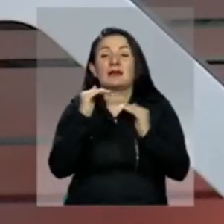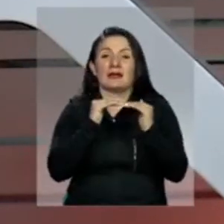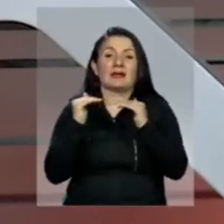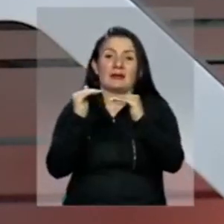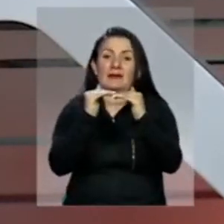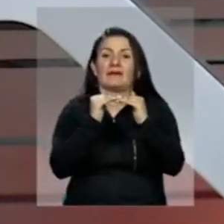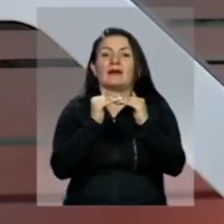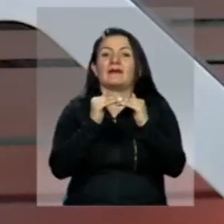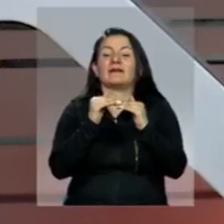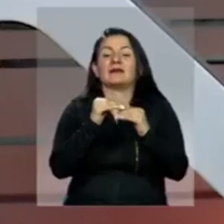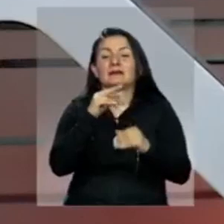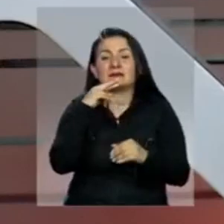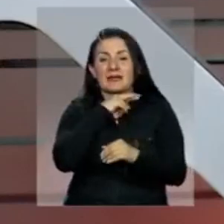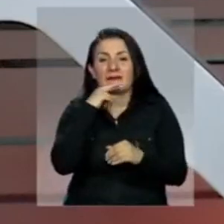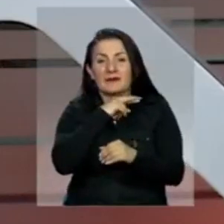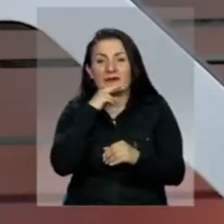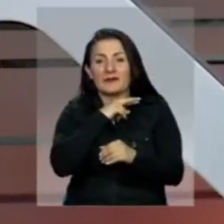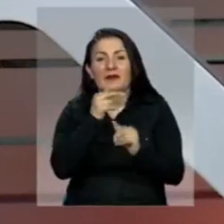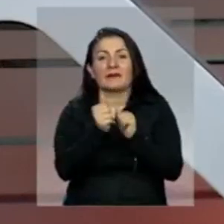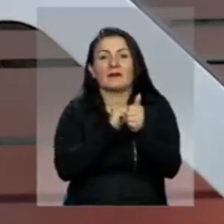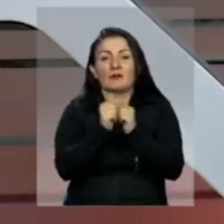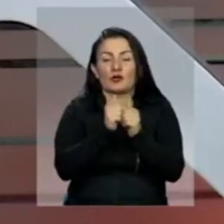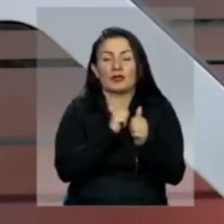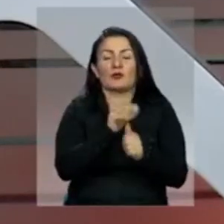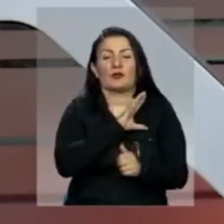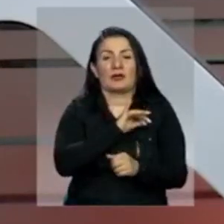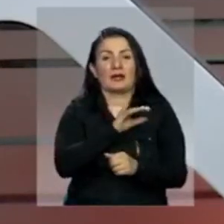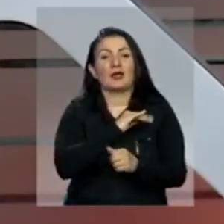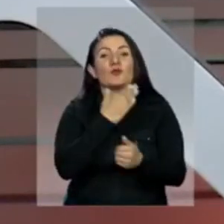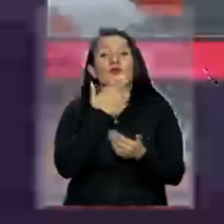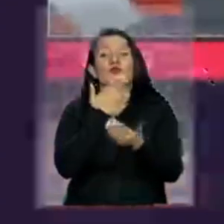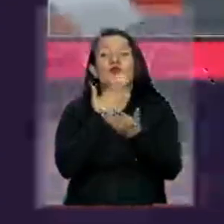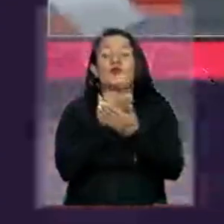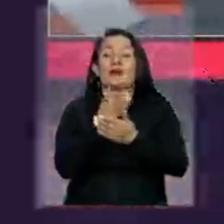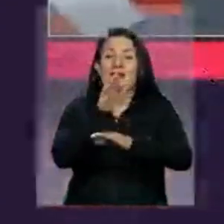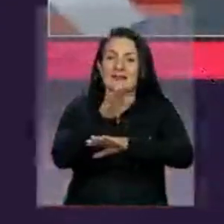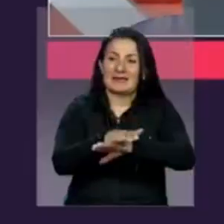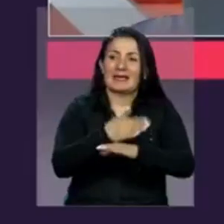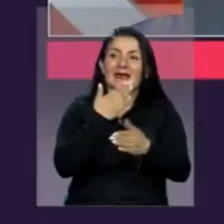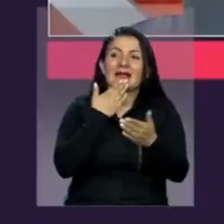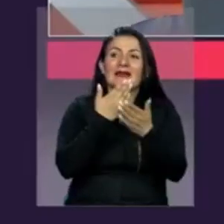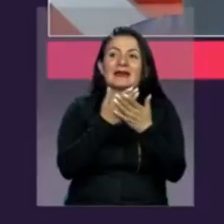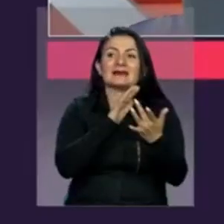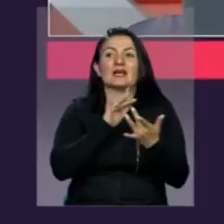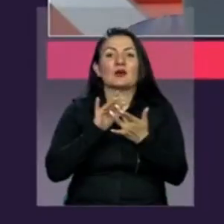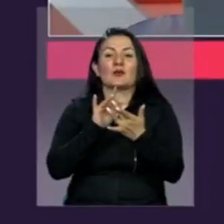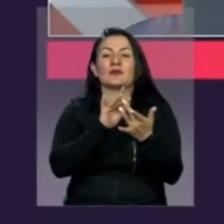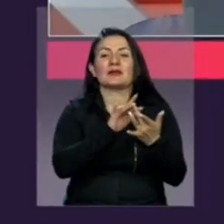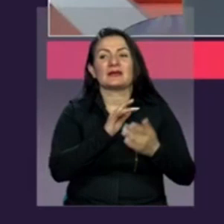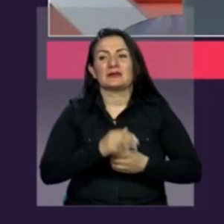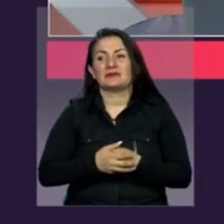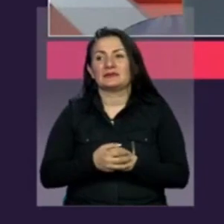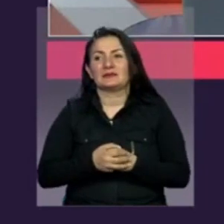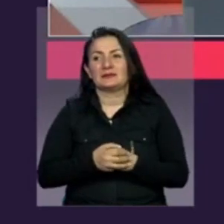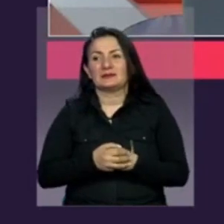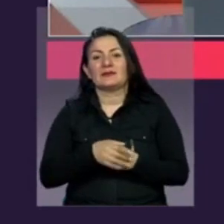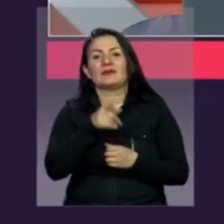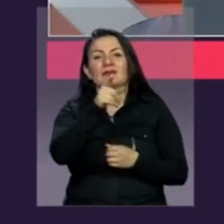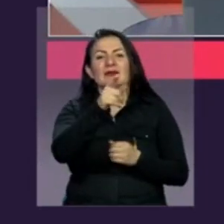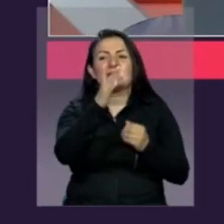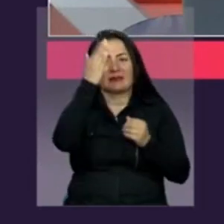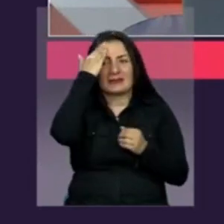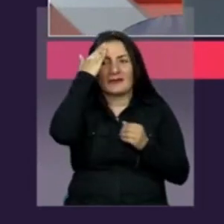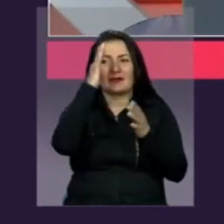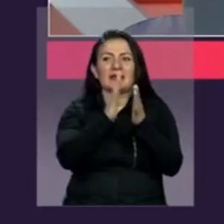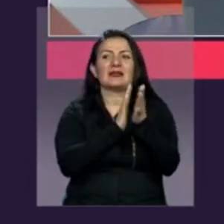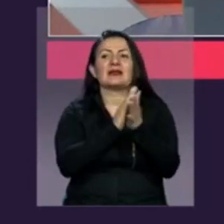Seguros, Independiente Santa Fe, Deportivo Cali. Muy buenas tardes, gracias por estar con nosotros y queremos saber de la experiencia